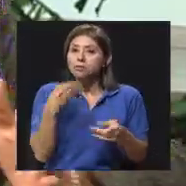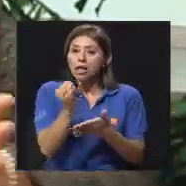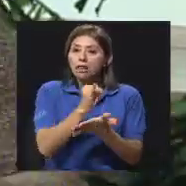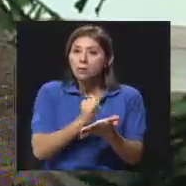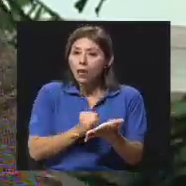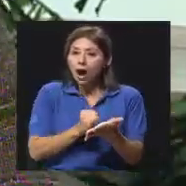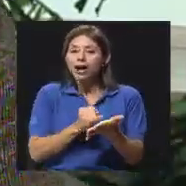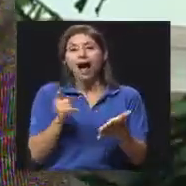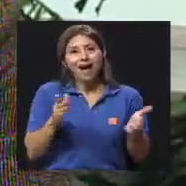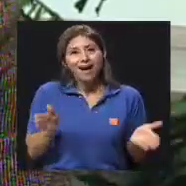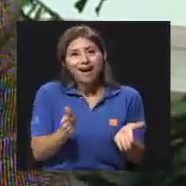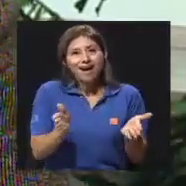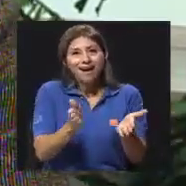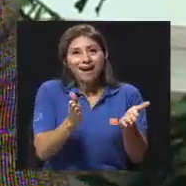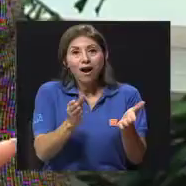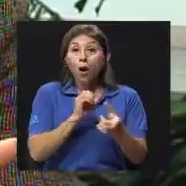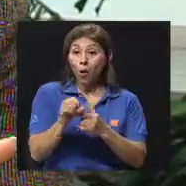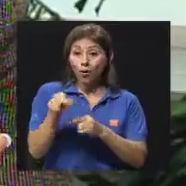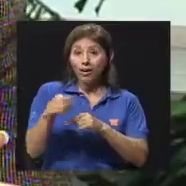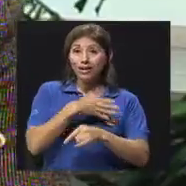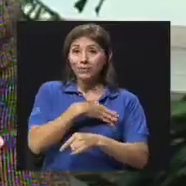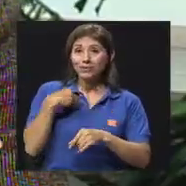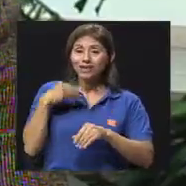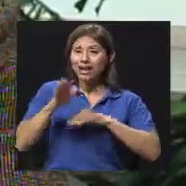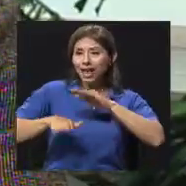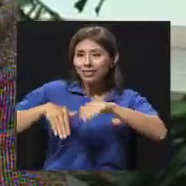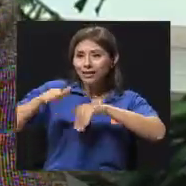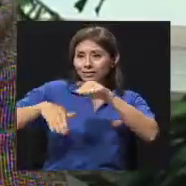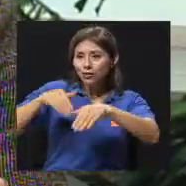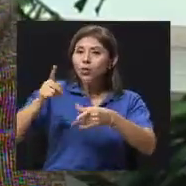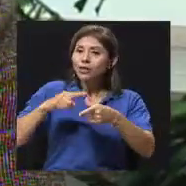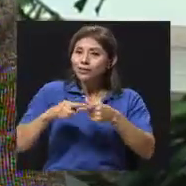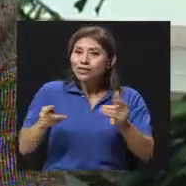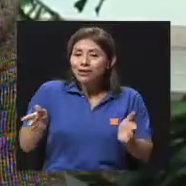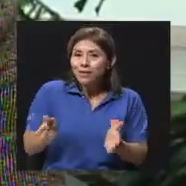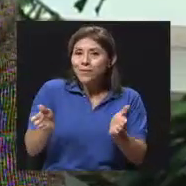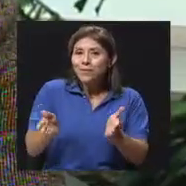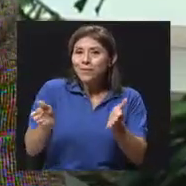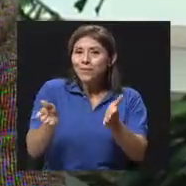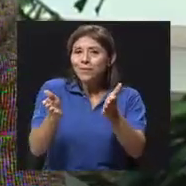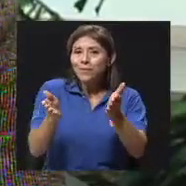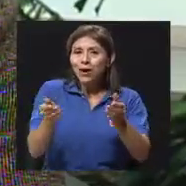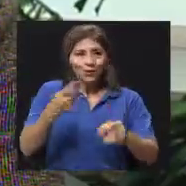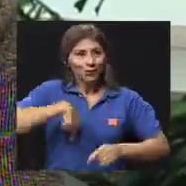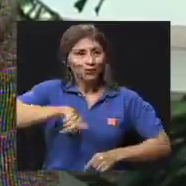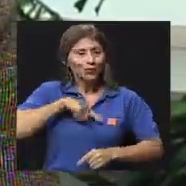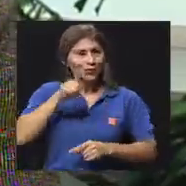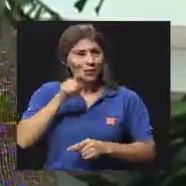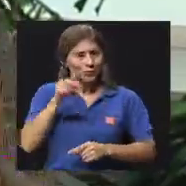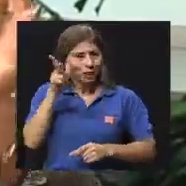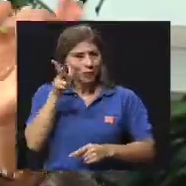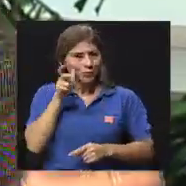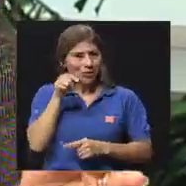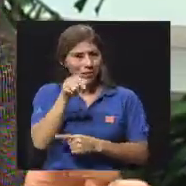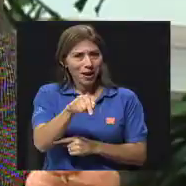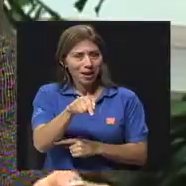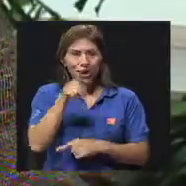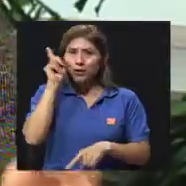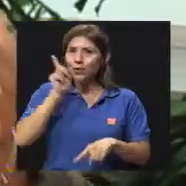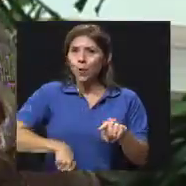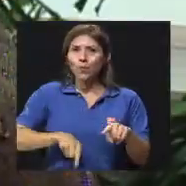dibujo, o le gusta la natación, pero al niño hay que llevarlo en ciertas áreas y escucharlo. No podemos ser conductistas, usted tiene que